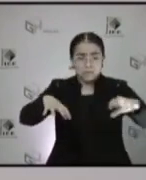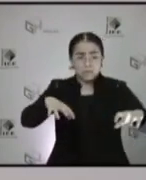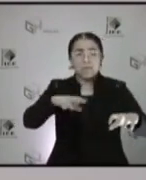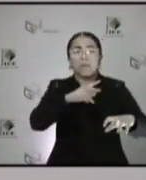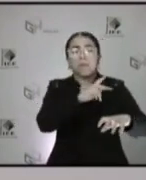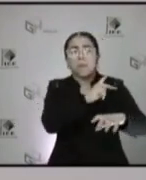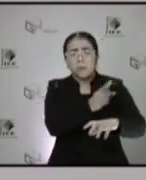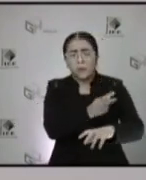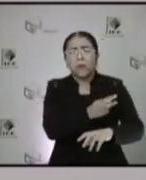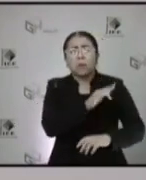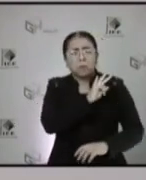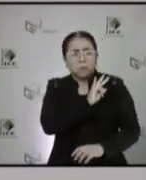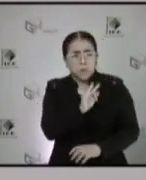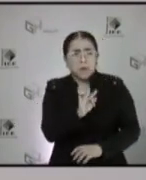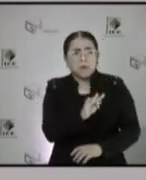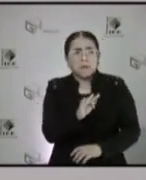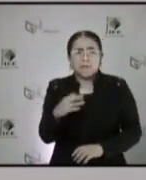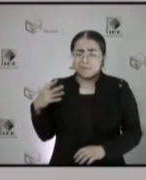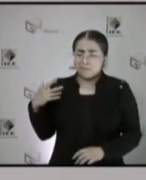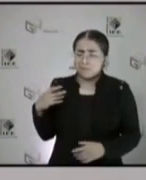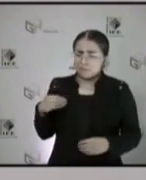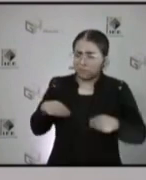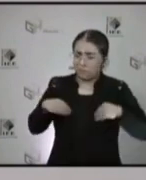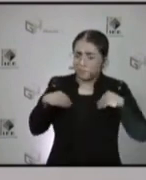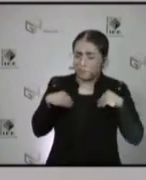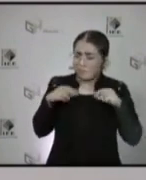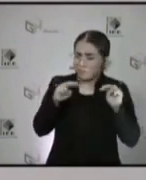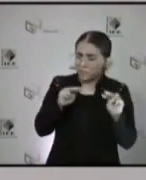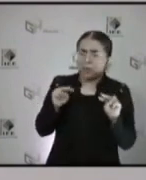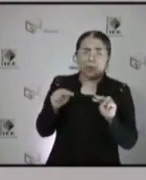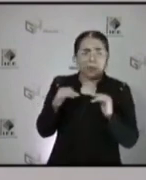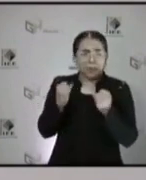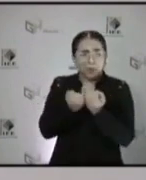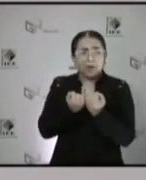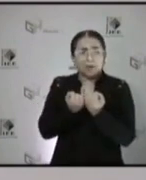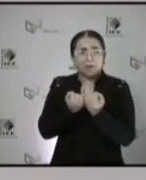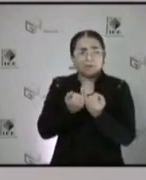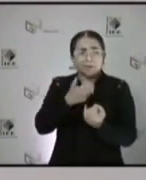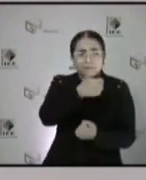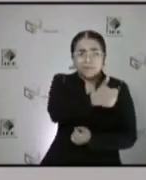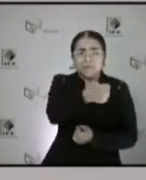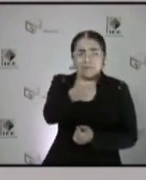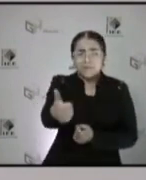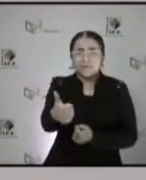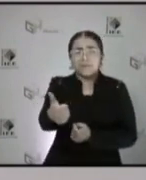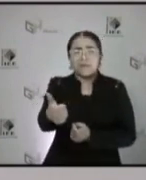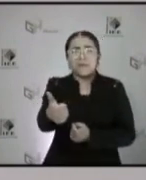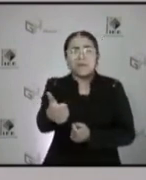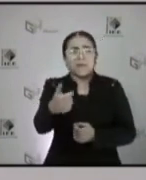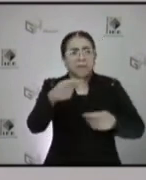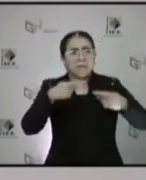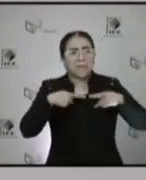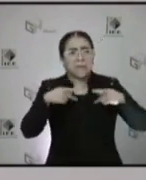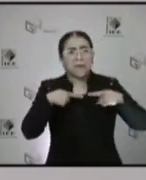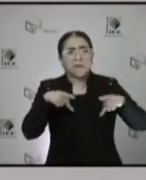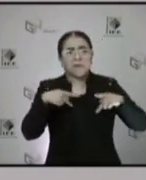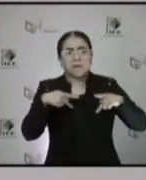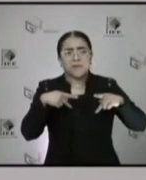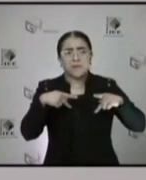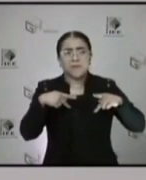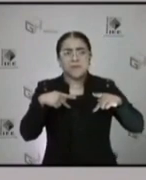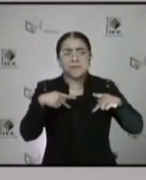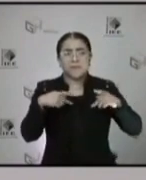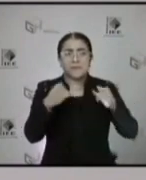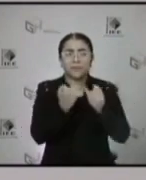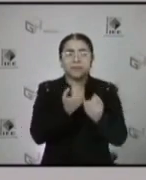vida. Y sin duda, en cada uno de ellos hay personal que ha ofrendado incluso hasta